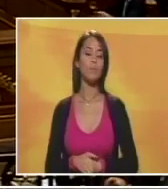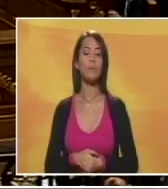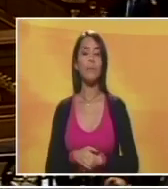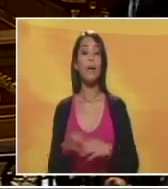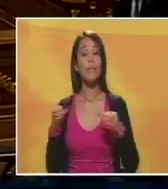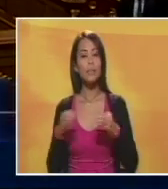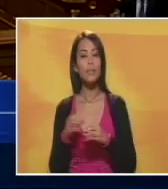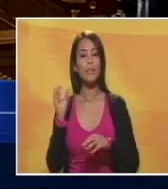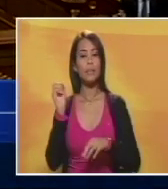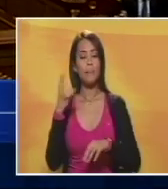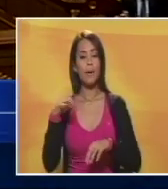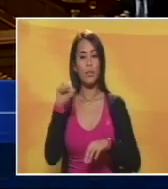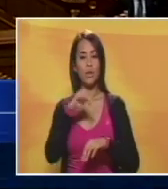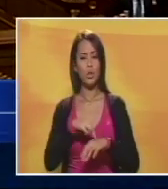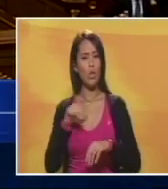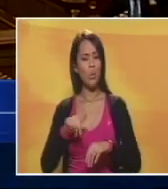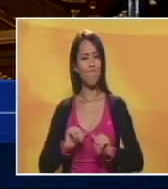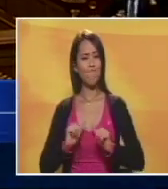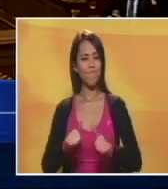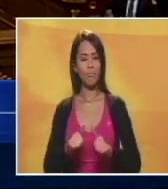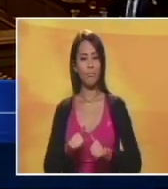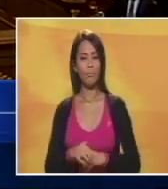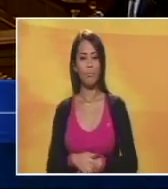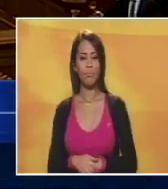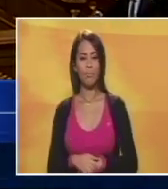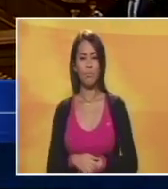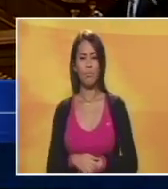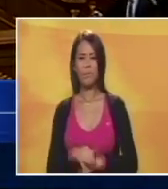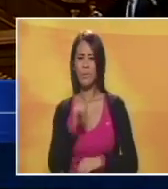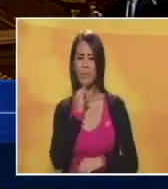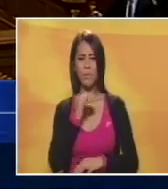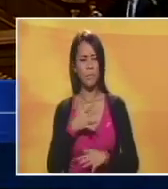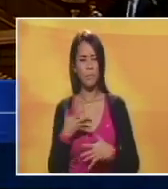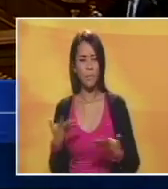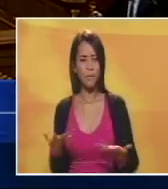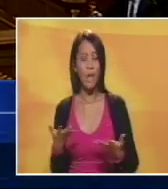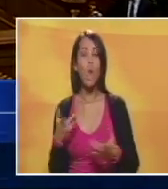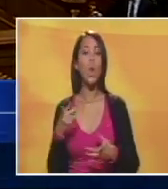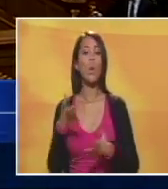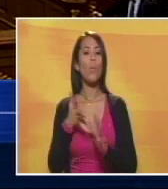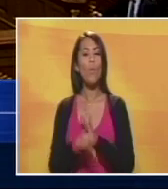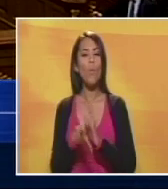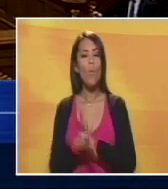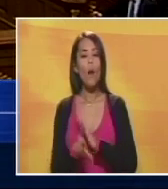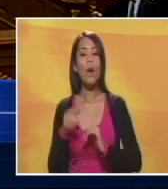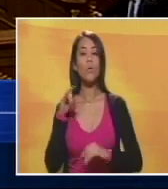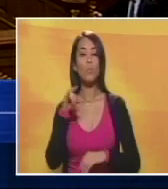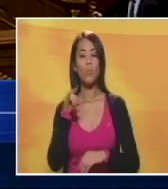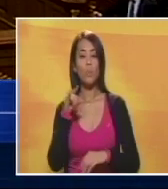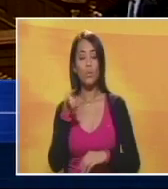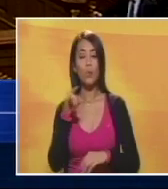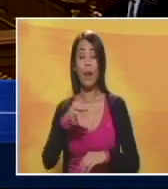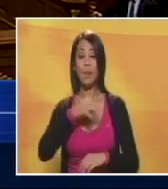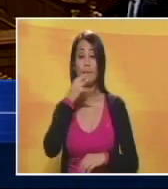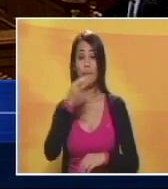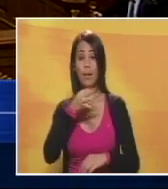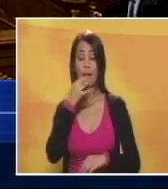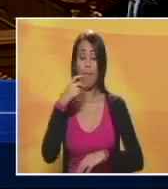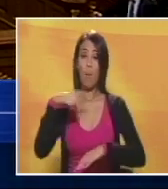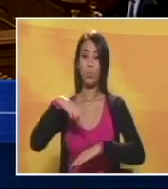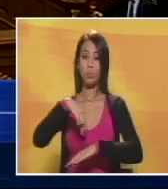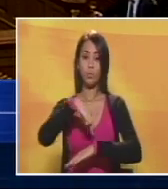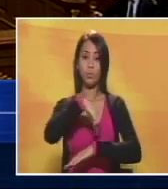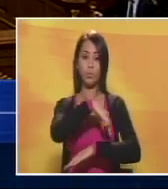Asamblea Nacional hoy comenzó precisamente haciendo mención al hecho que se produjo este lunes en horas de la tarde durante el